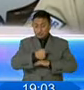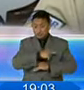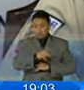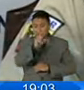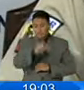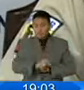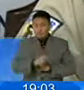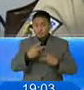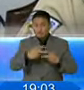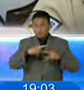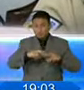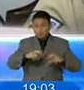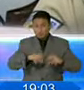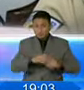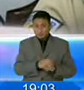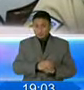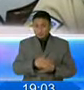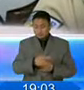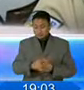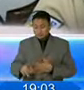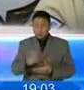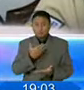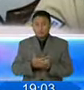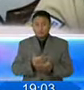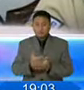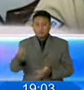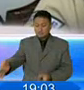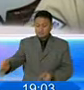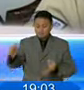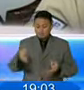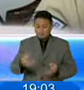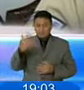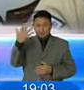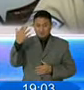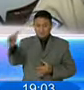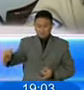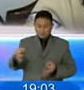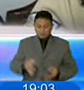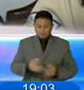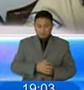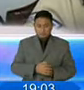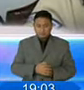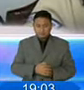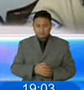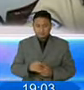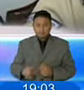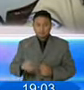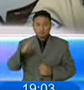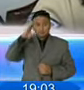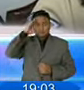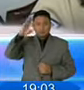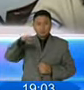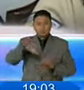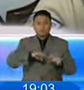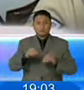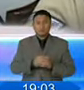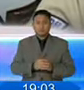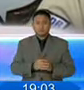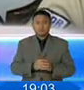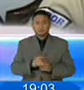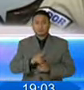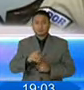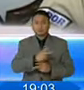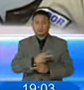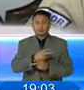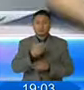de criminalística se fijaron esas evidencias, esas cinco papeletas, y con un parte policial se remite al